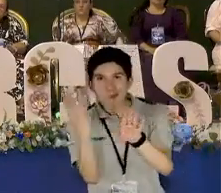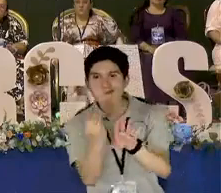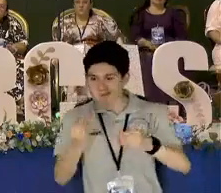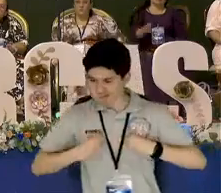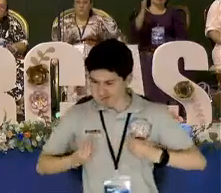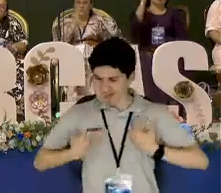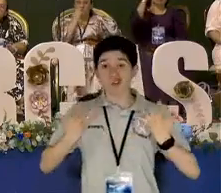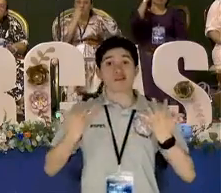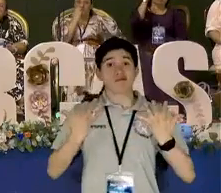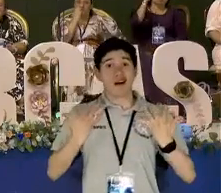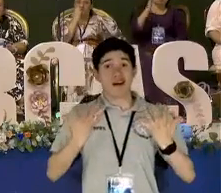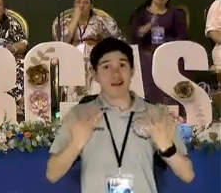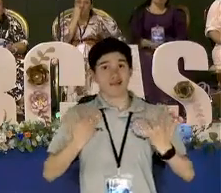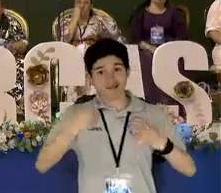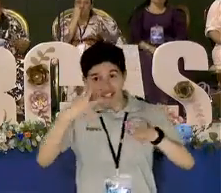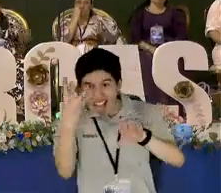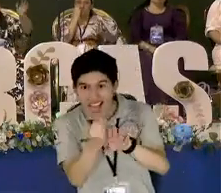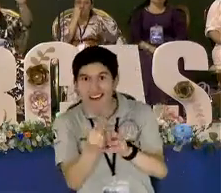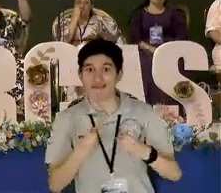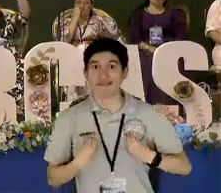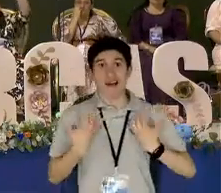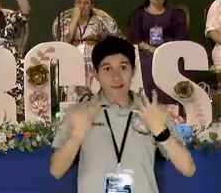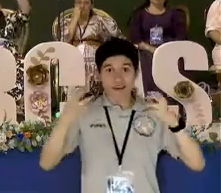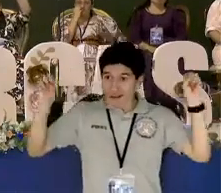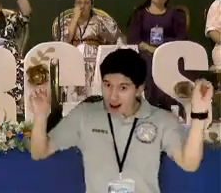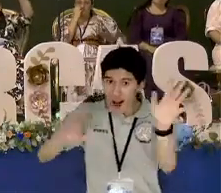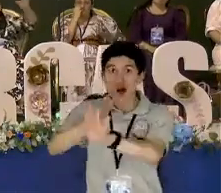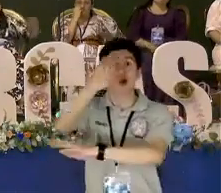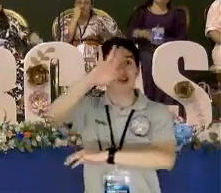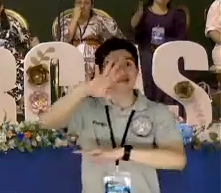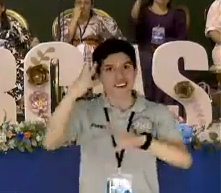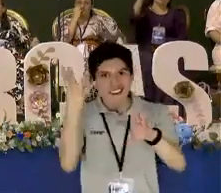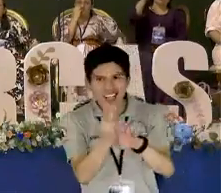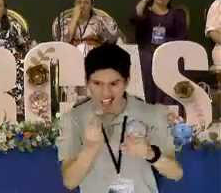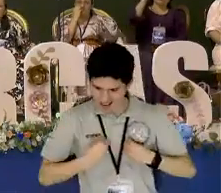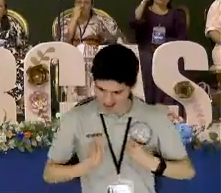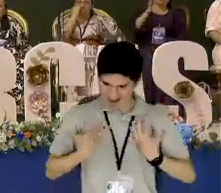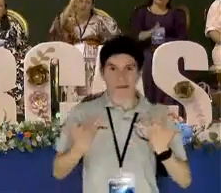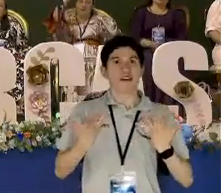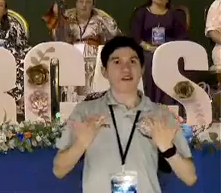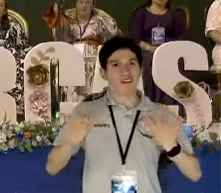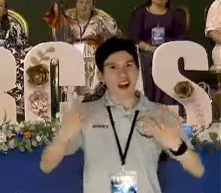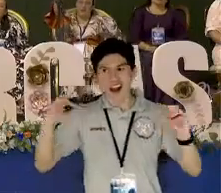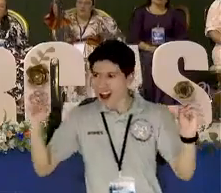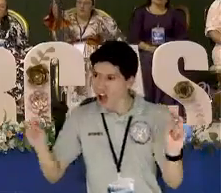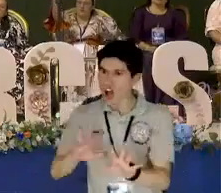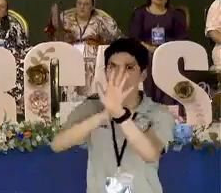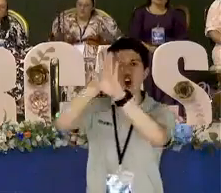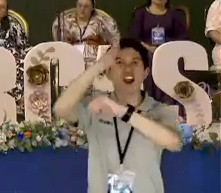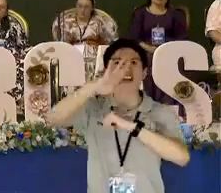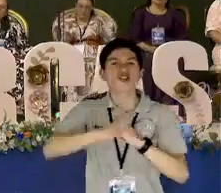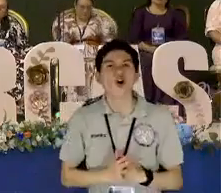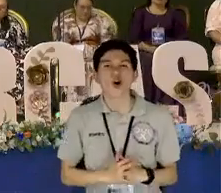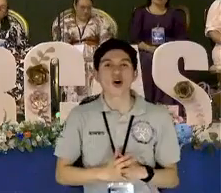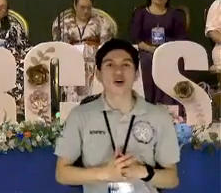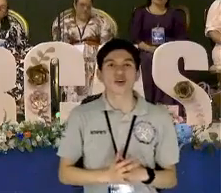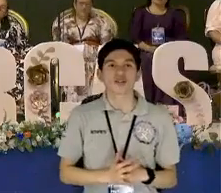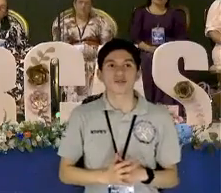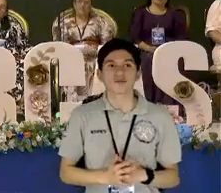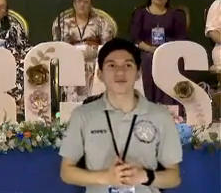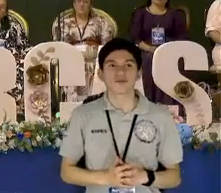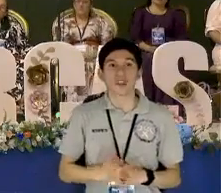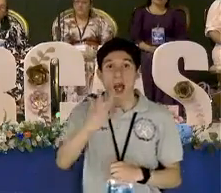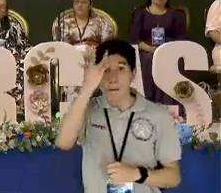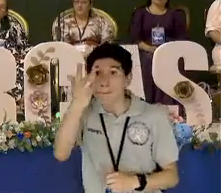al Señor. Está viva, gloria al Señor. Está viva, gloria al Señor. Porque la nutre la palabra de